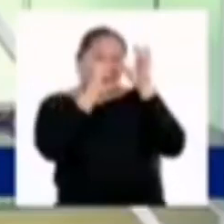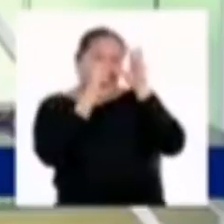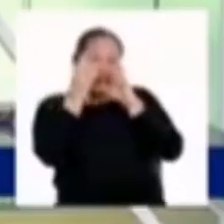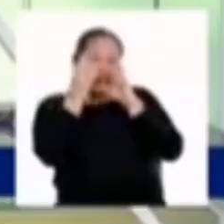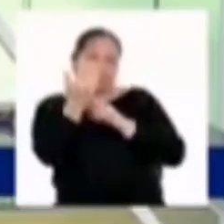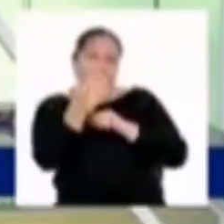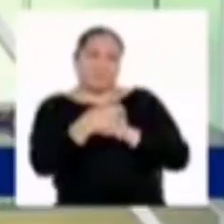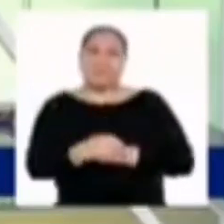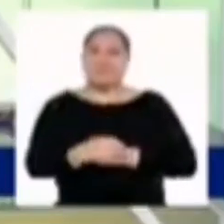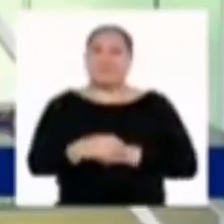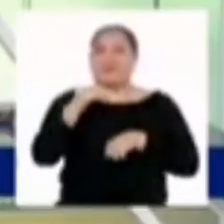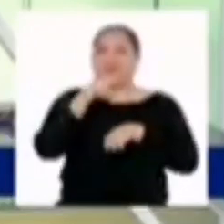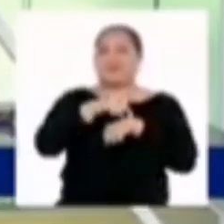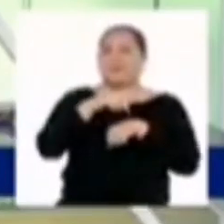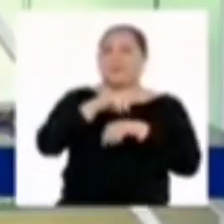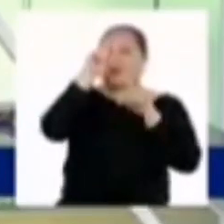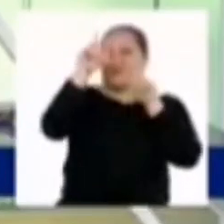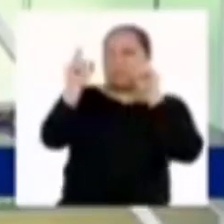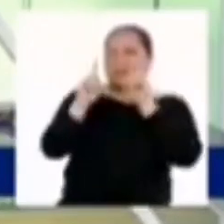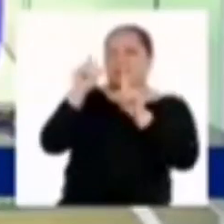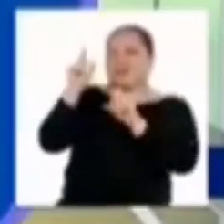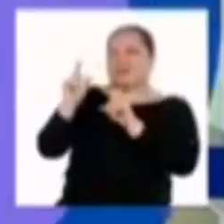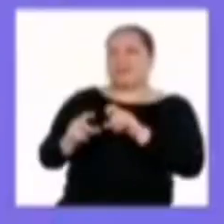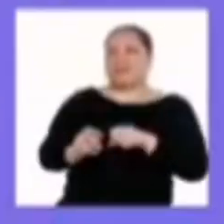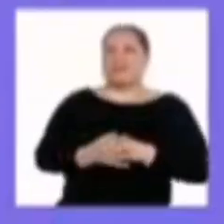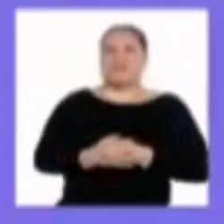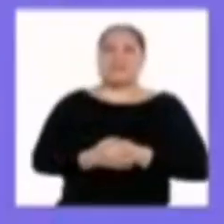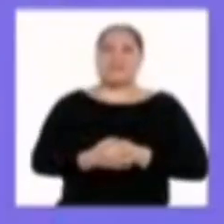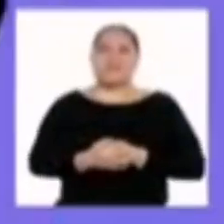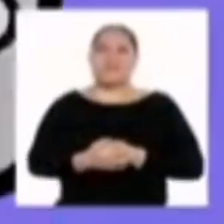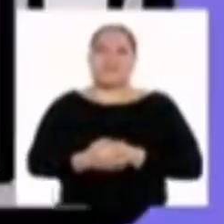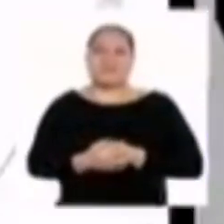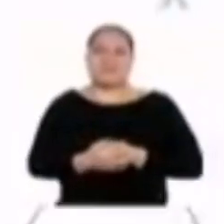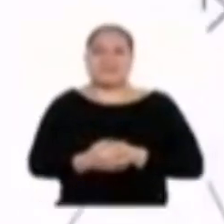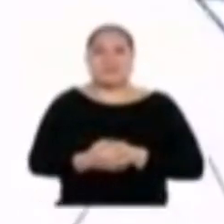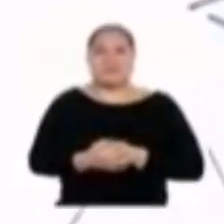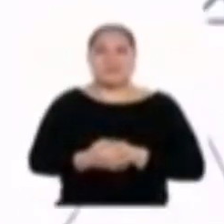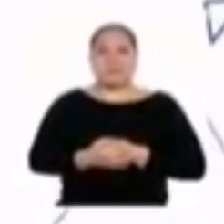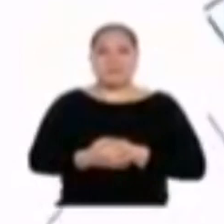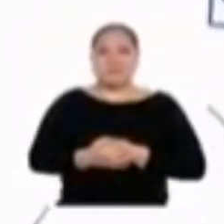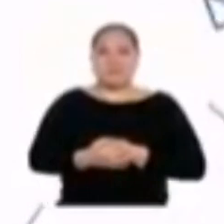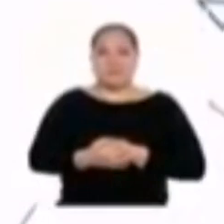dudas. Ronda de preguntas.